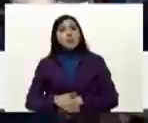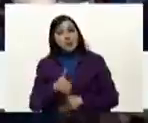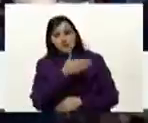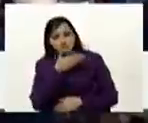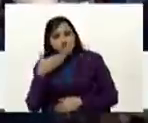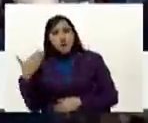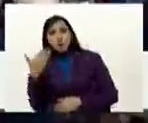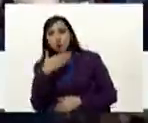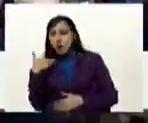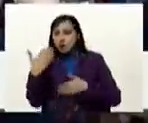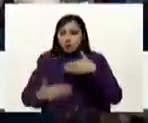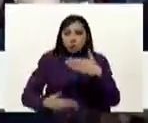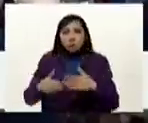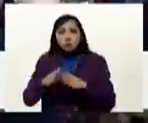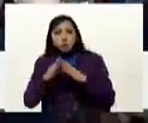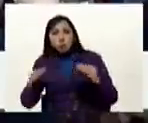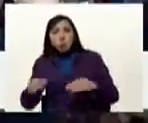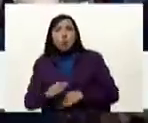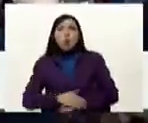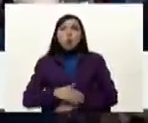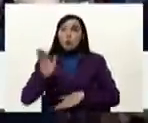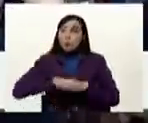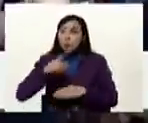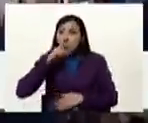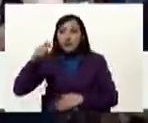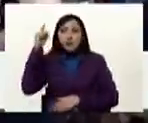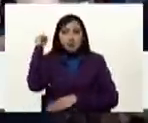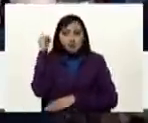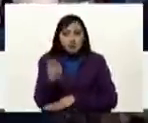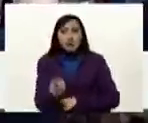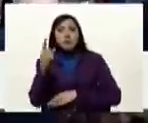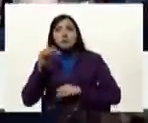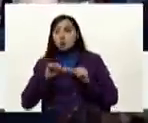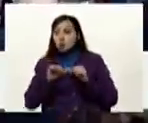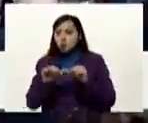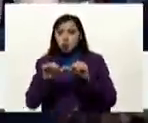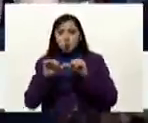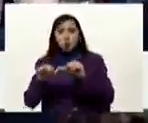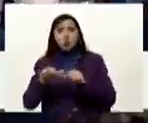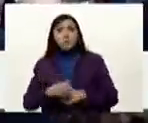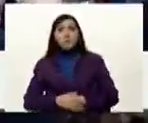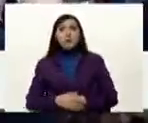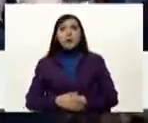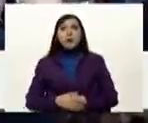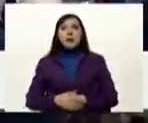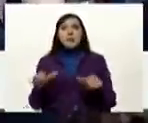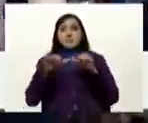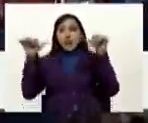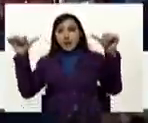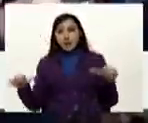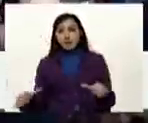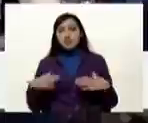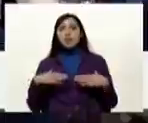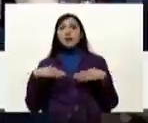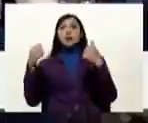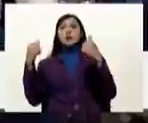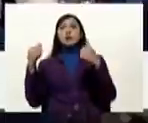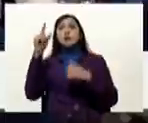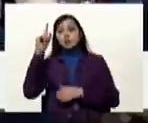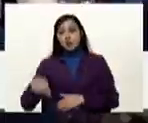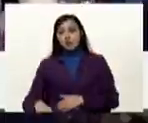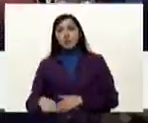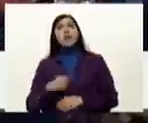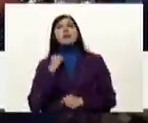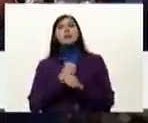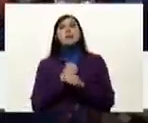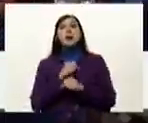lo que tengamos que acomodar, presidente, porque así usted nos lo ha exigido permanentemente para que este sistema de salud esté funcionando. Y